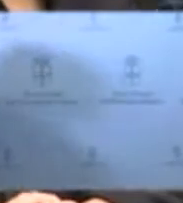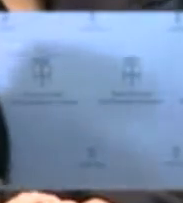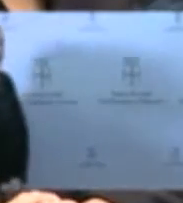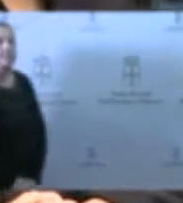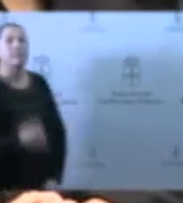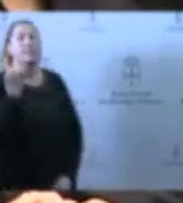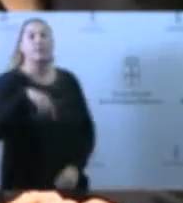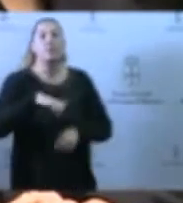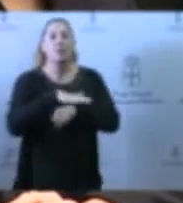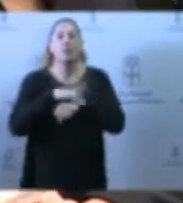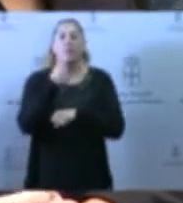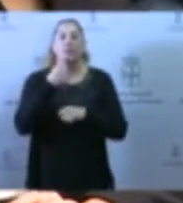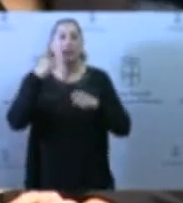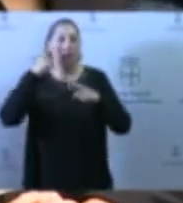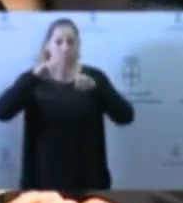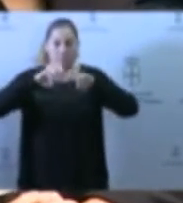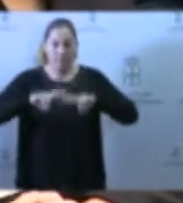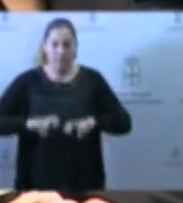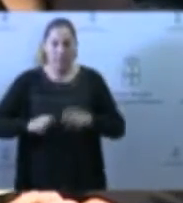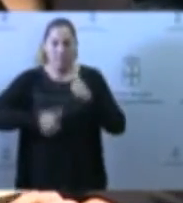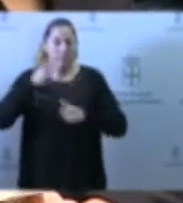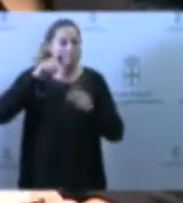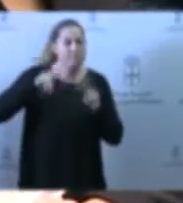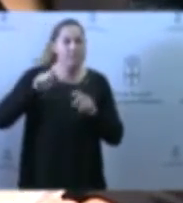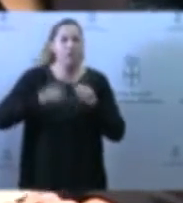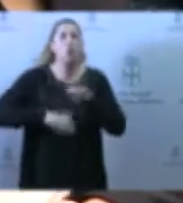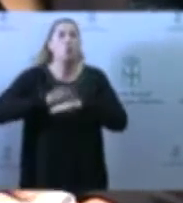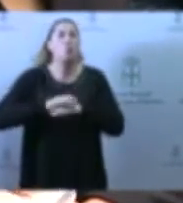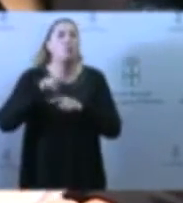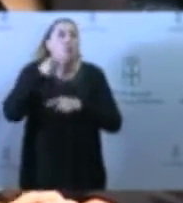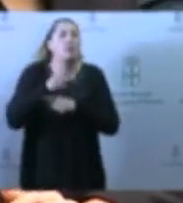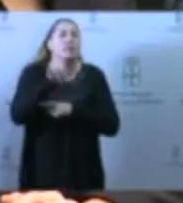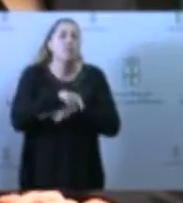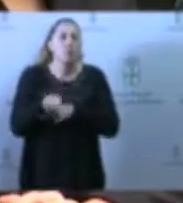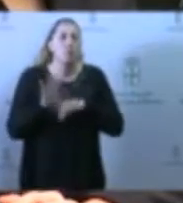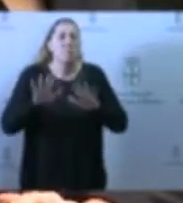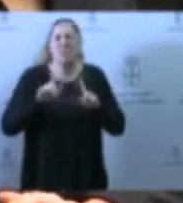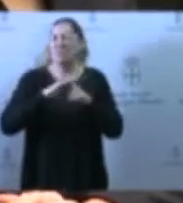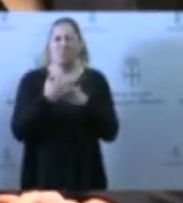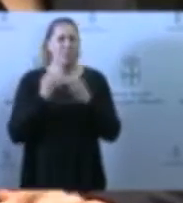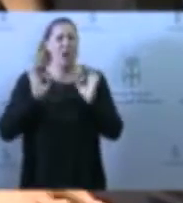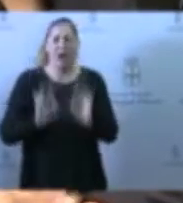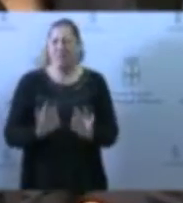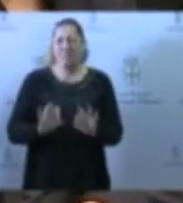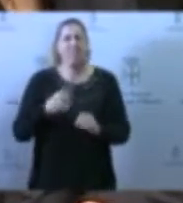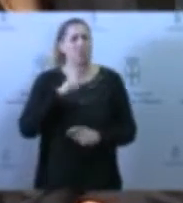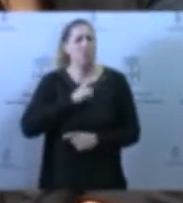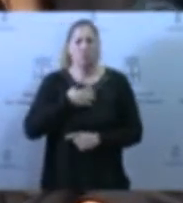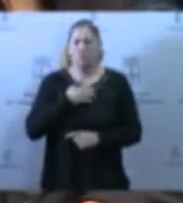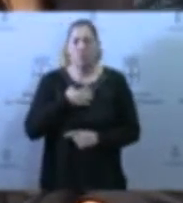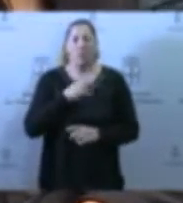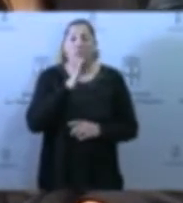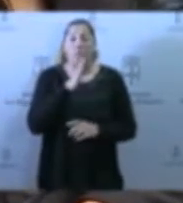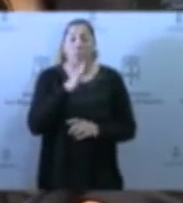si las compañías eléctricas están cumpliendo con sus obligaciones, pero de verdad no habríamos de llegar a situaciones como esta para que un gobierno se acuerde de ello.